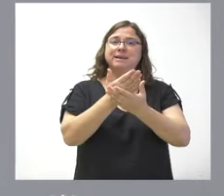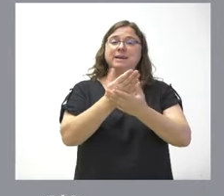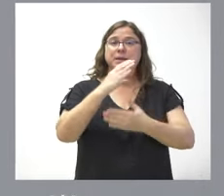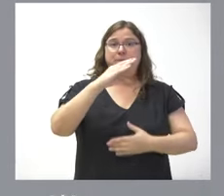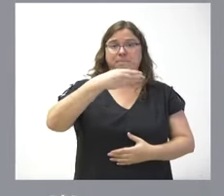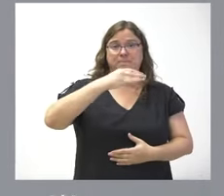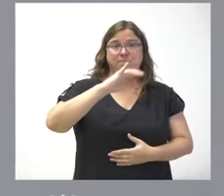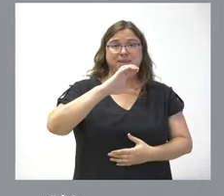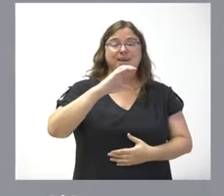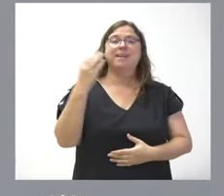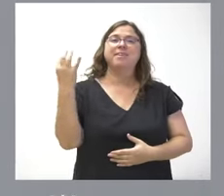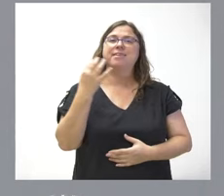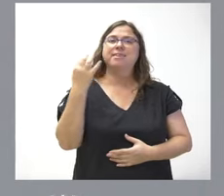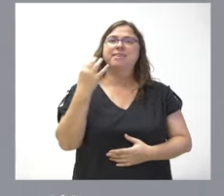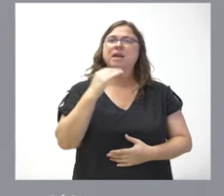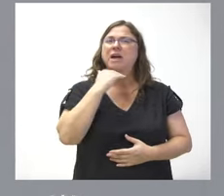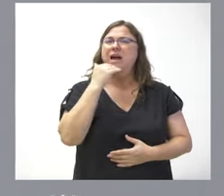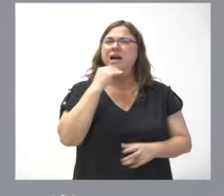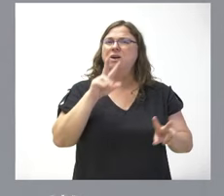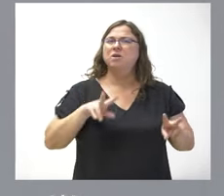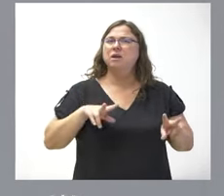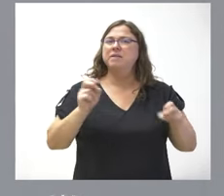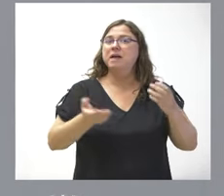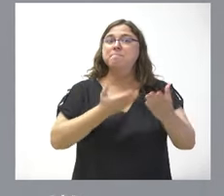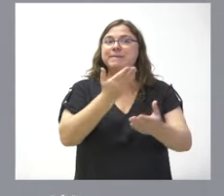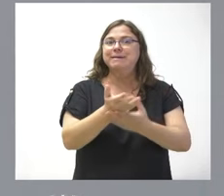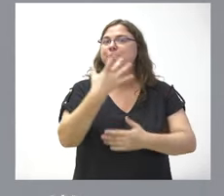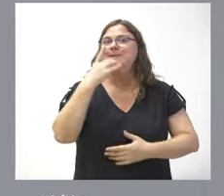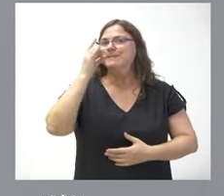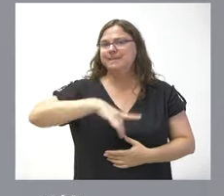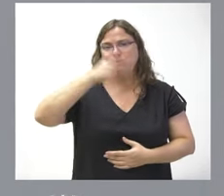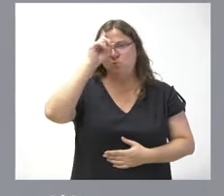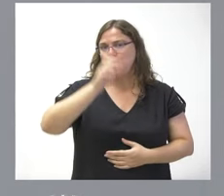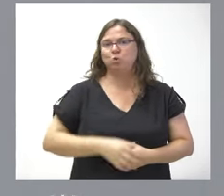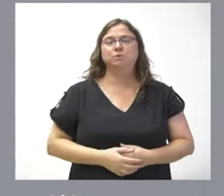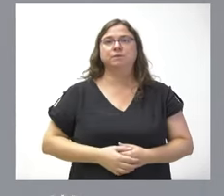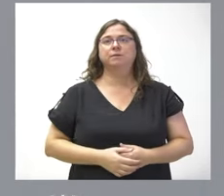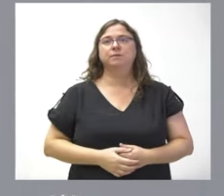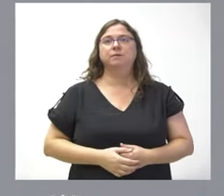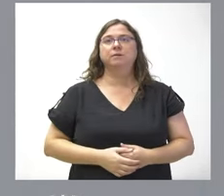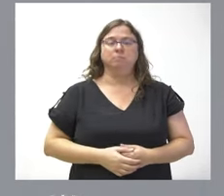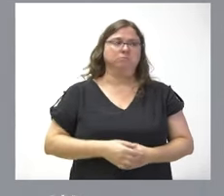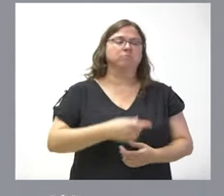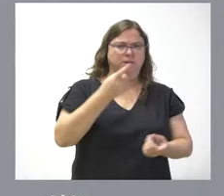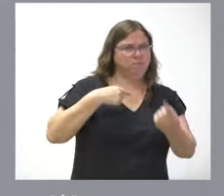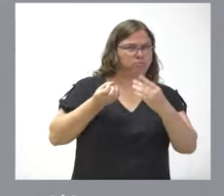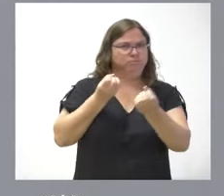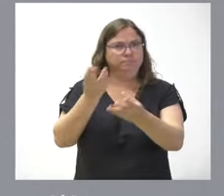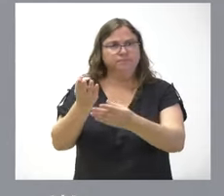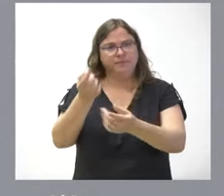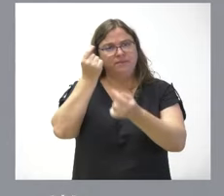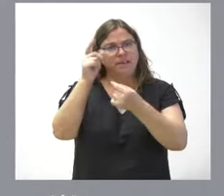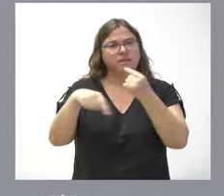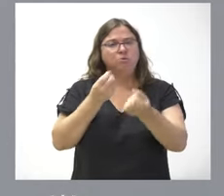bien cultural tiene que haber algunas iniciativas de petición no sé Quiénes han planteado la iniciativa pero les podemos dar con más detalle